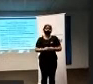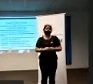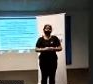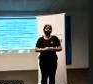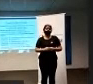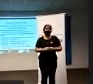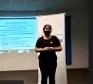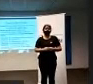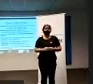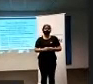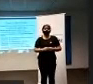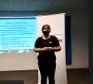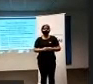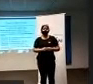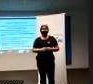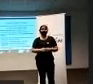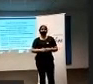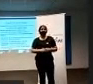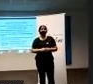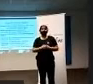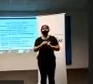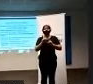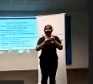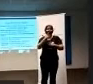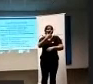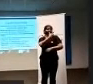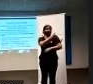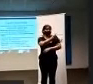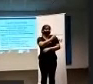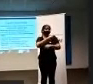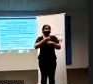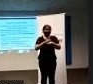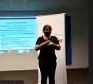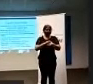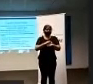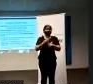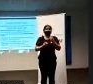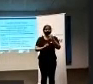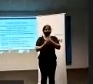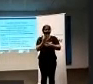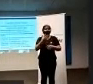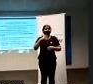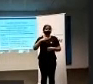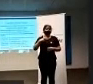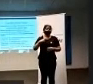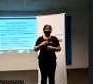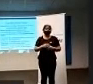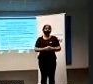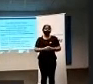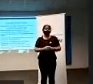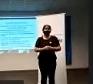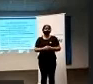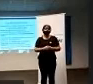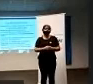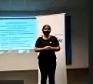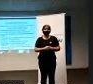primera dosis, antecedentes de reacciones alérgicos graves con compromiso respiratorio que haya requerido asistencia médica, exacerbación de enfermedades